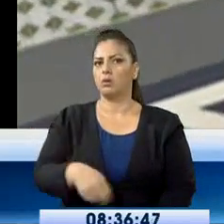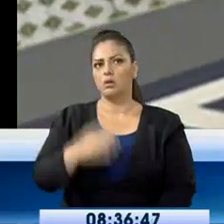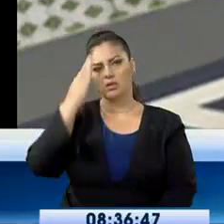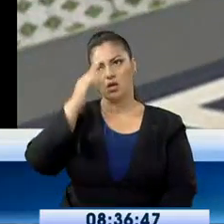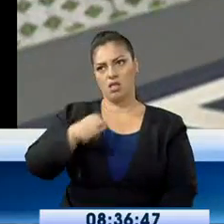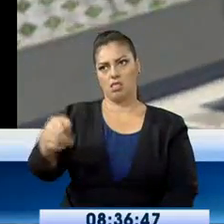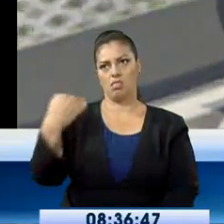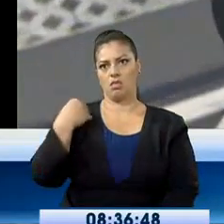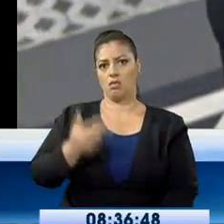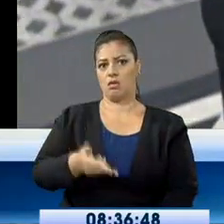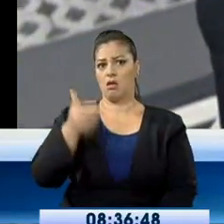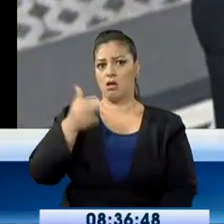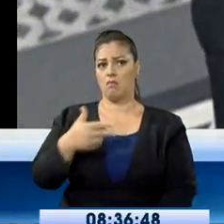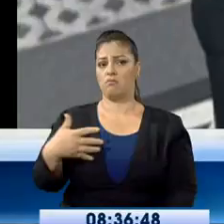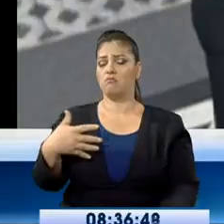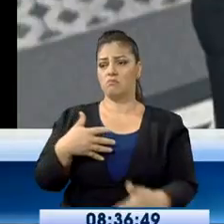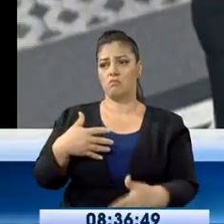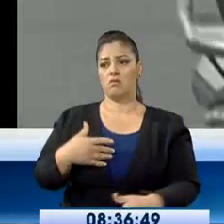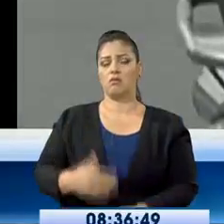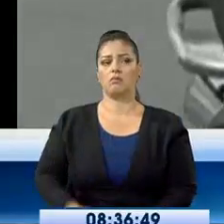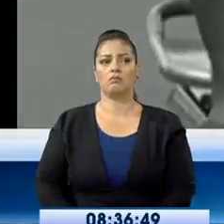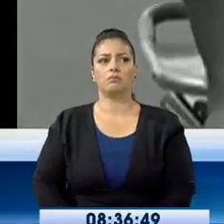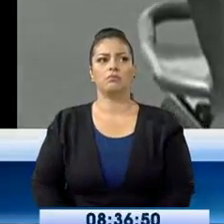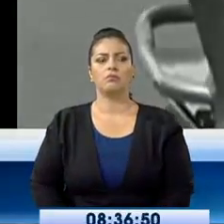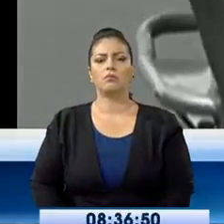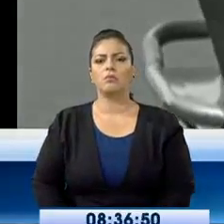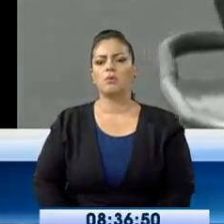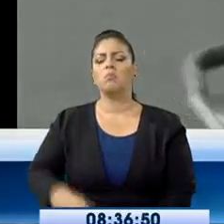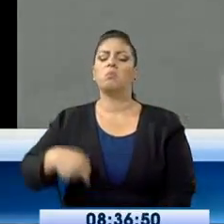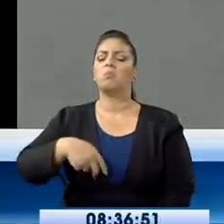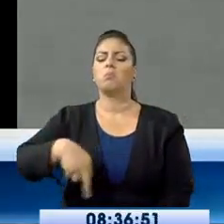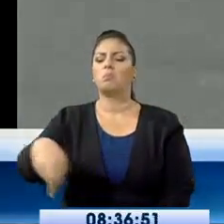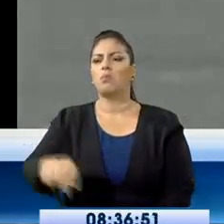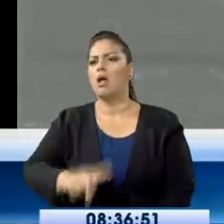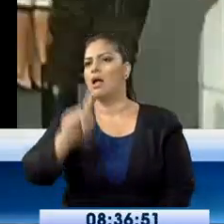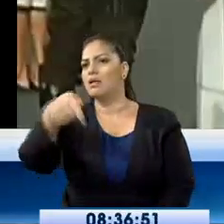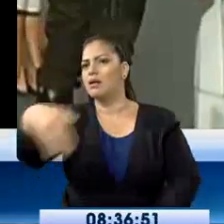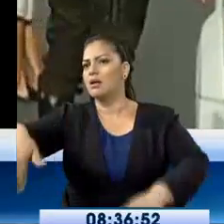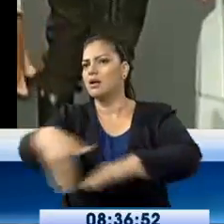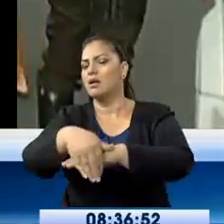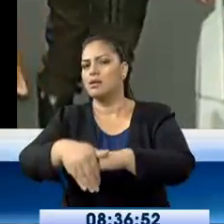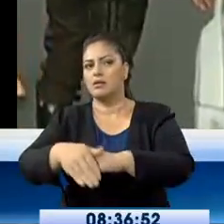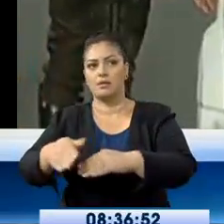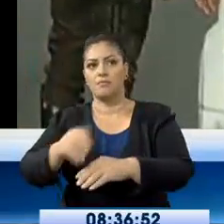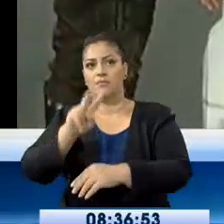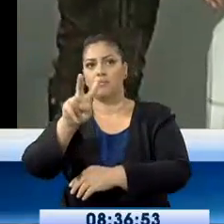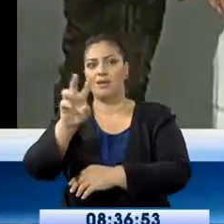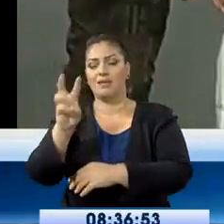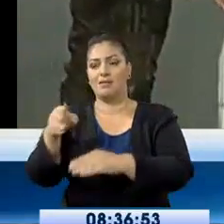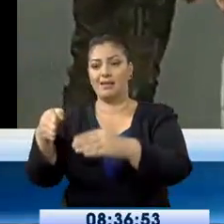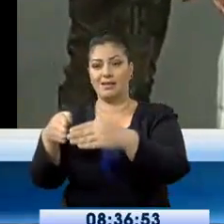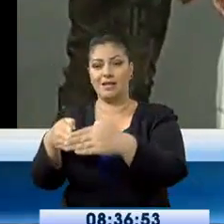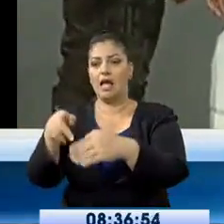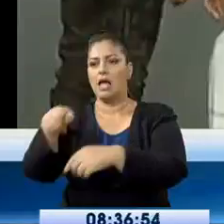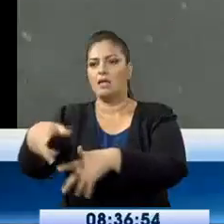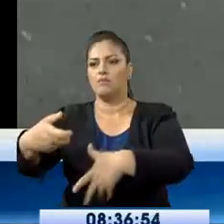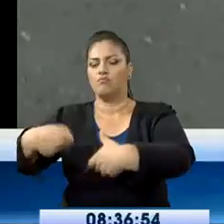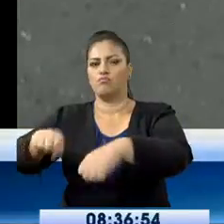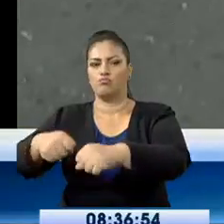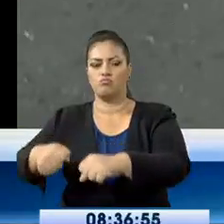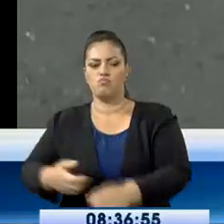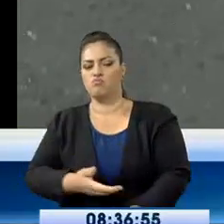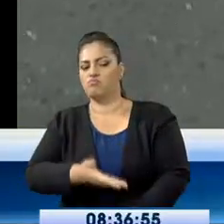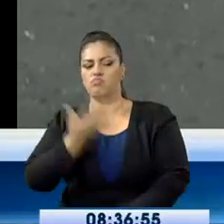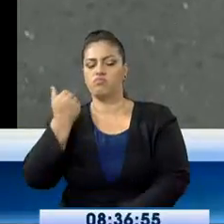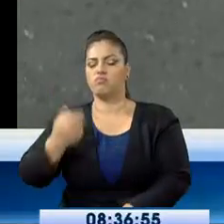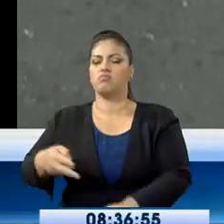armado. Y ahí se fue caminando y la moto lo estaban esperando en la esquina de la 26. Estaba muy mal, hasta vomitó, ya estaba,